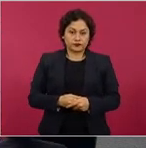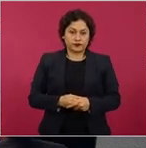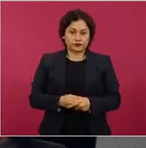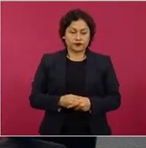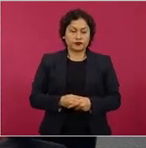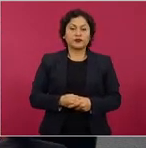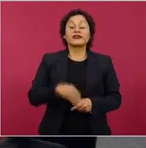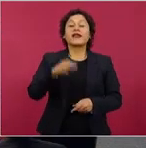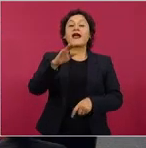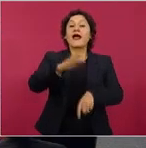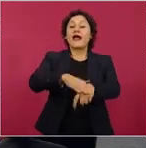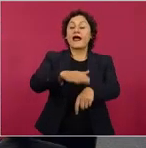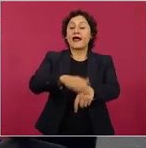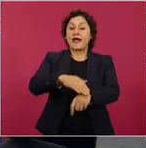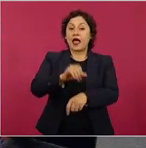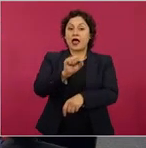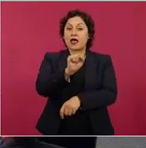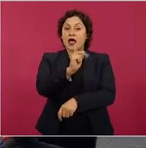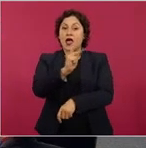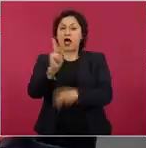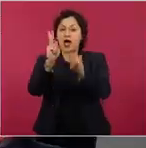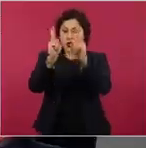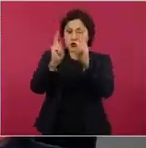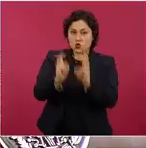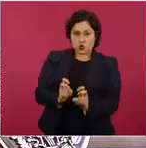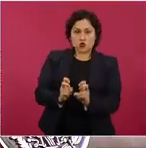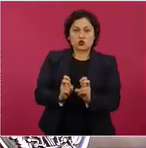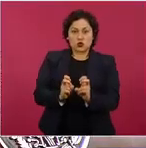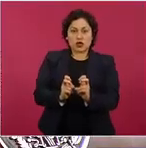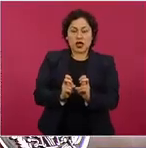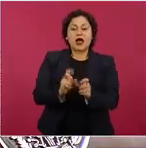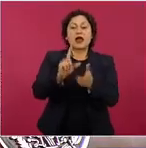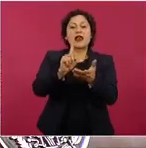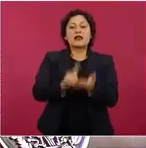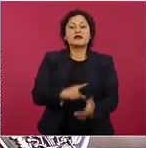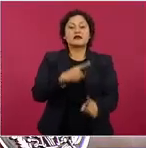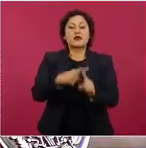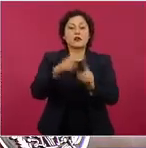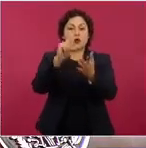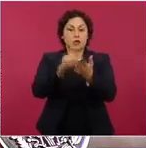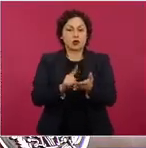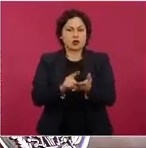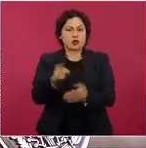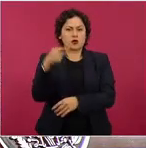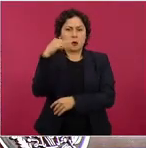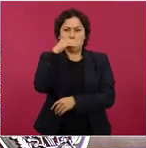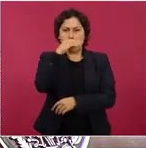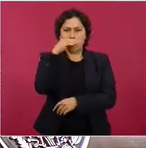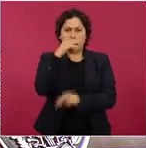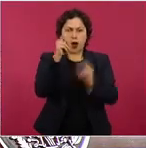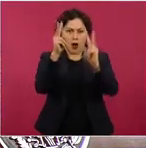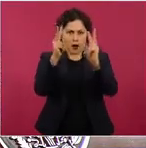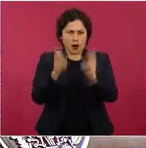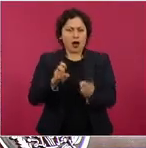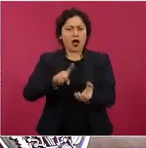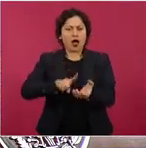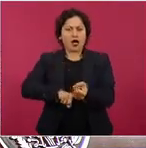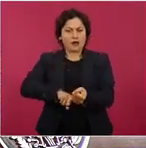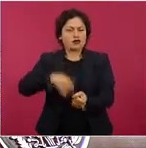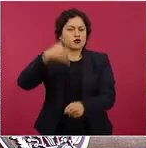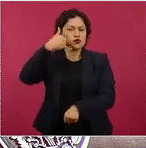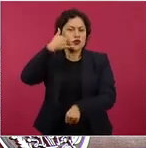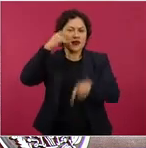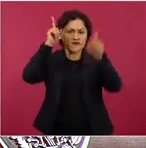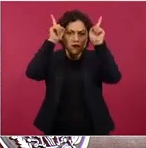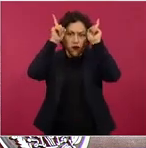la aplicación? De la app de litro por litro. Es gratuita, lo pueden bajar en Android o en iOS. Tenemos más